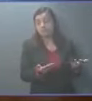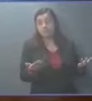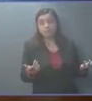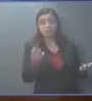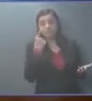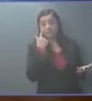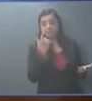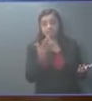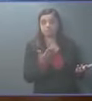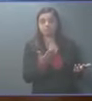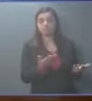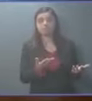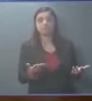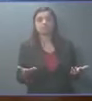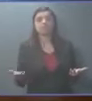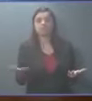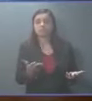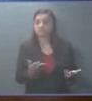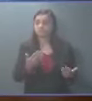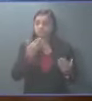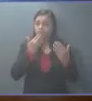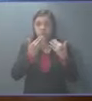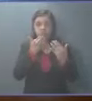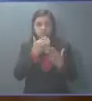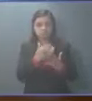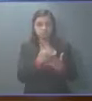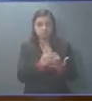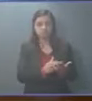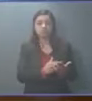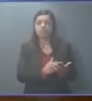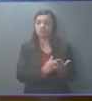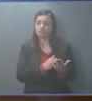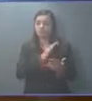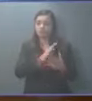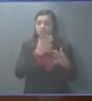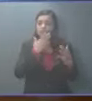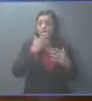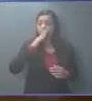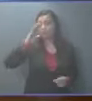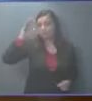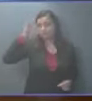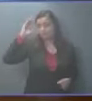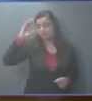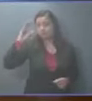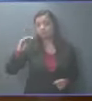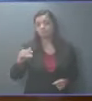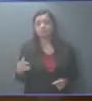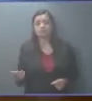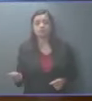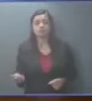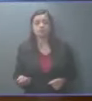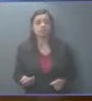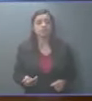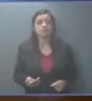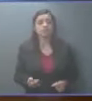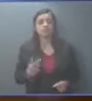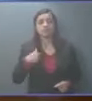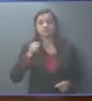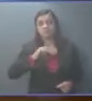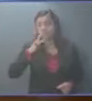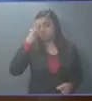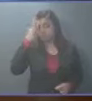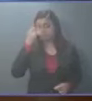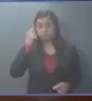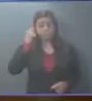He escuchado detenidamente su exposición y sí creo que